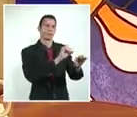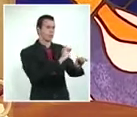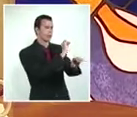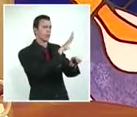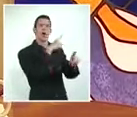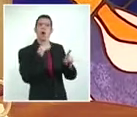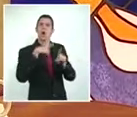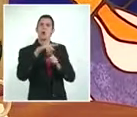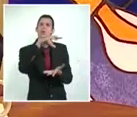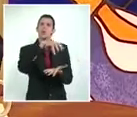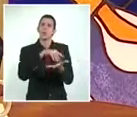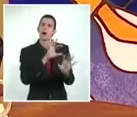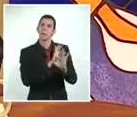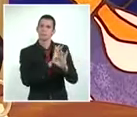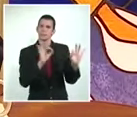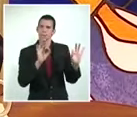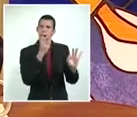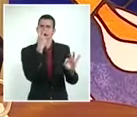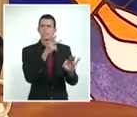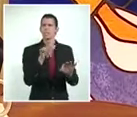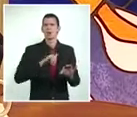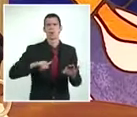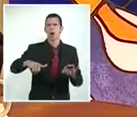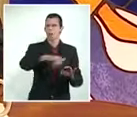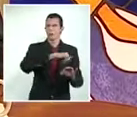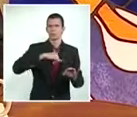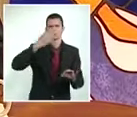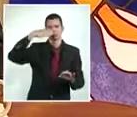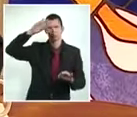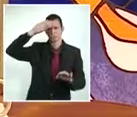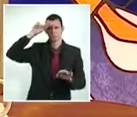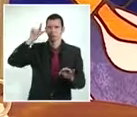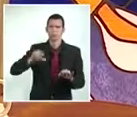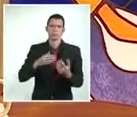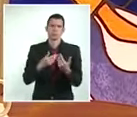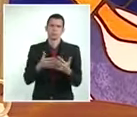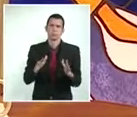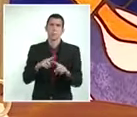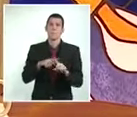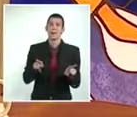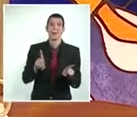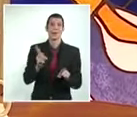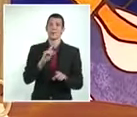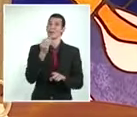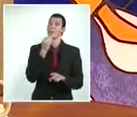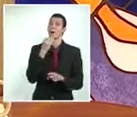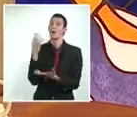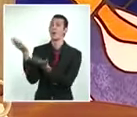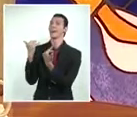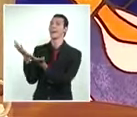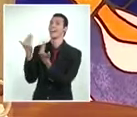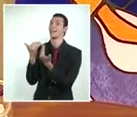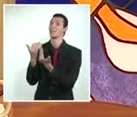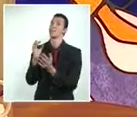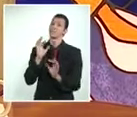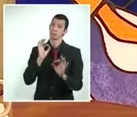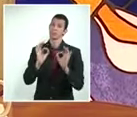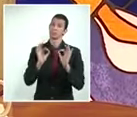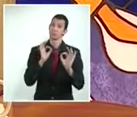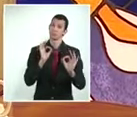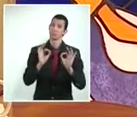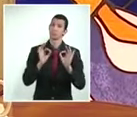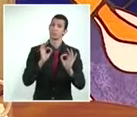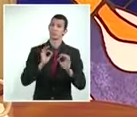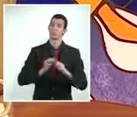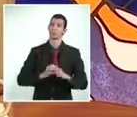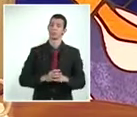con cualquier otro ciudadano, pero nosotros no podemos estimular, incluso de hecho